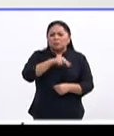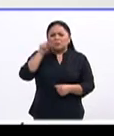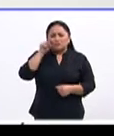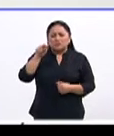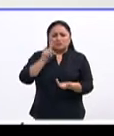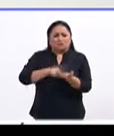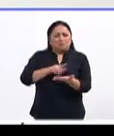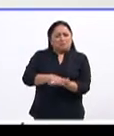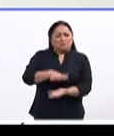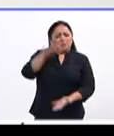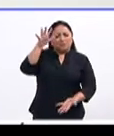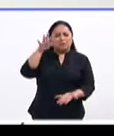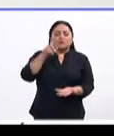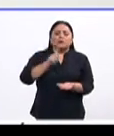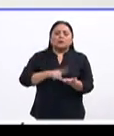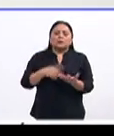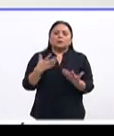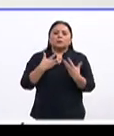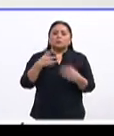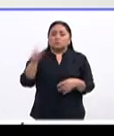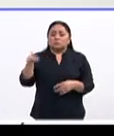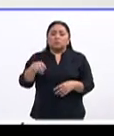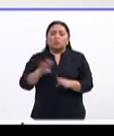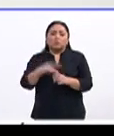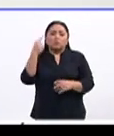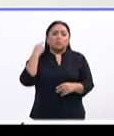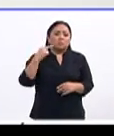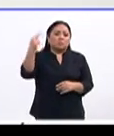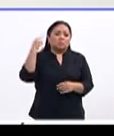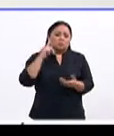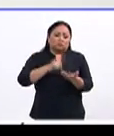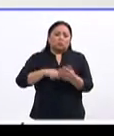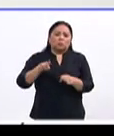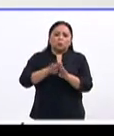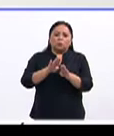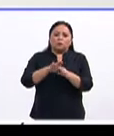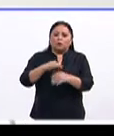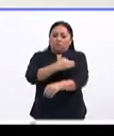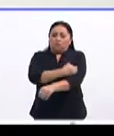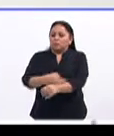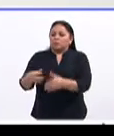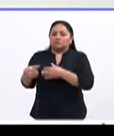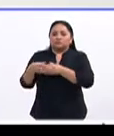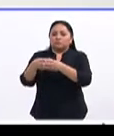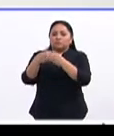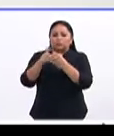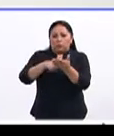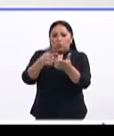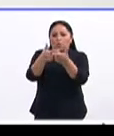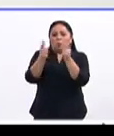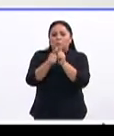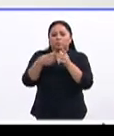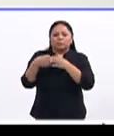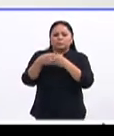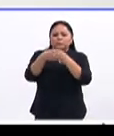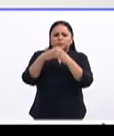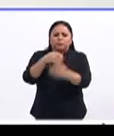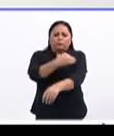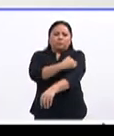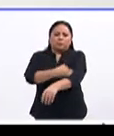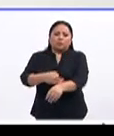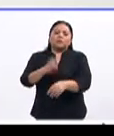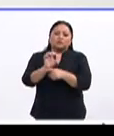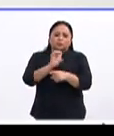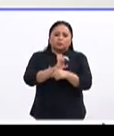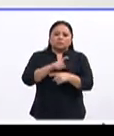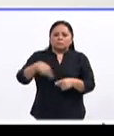que la mayoría están viajando en unidades familiares, o sea, en grupos familiares, ¿no?